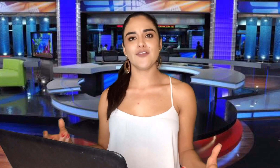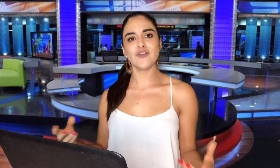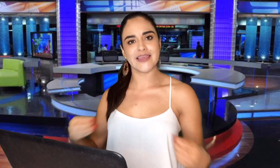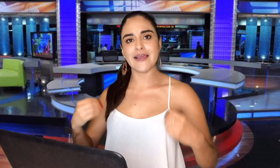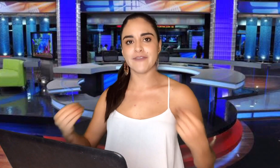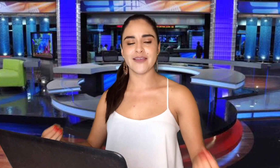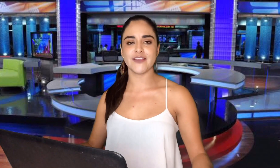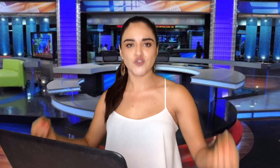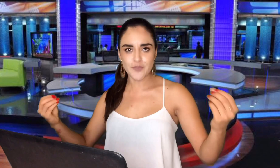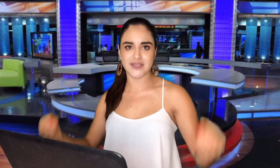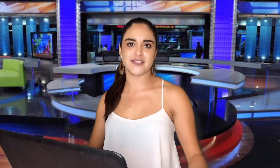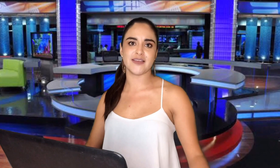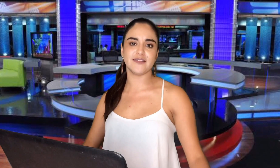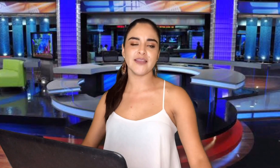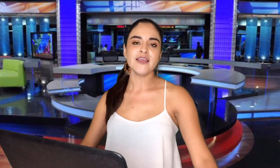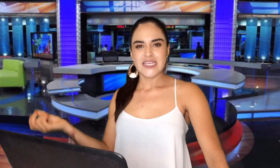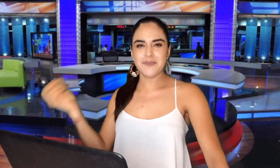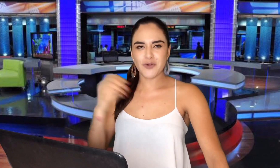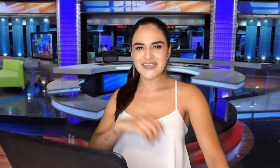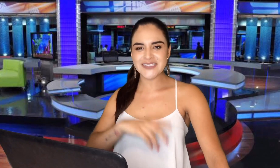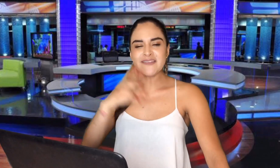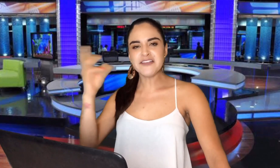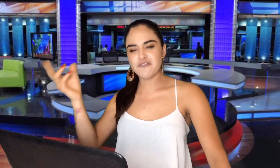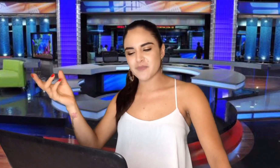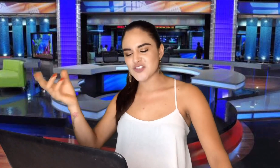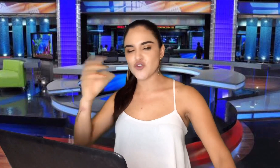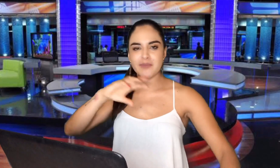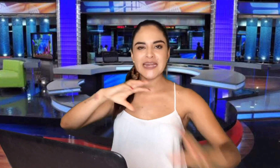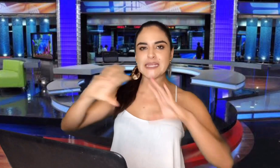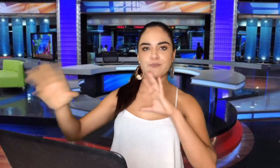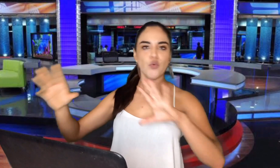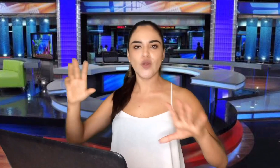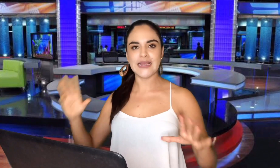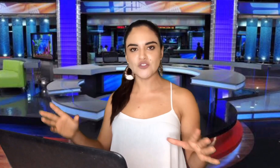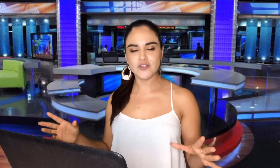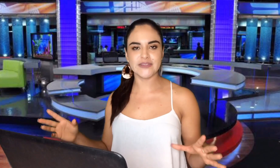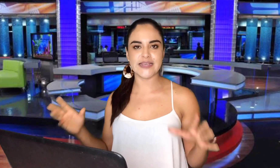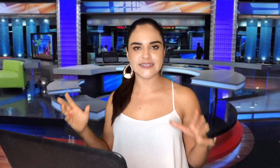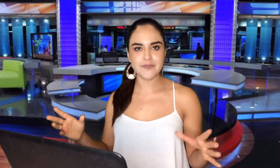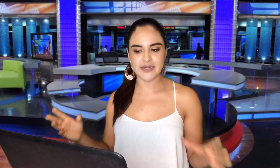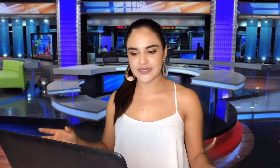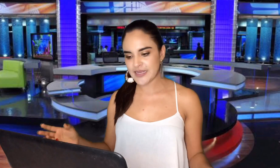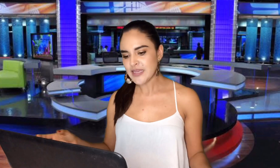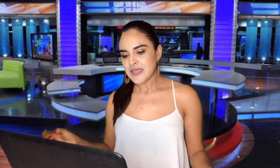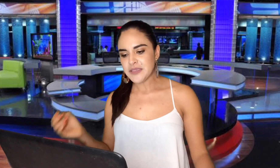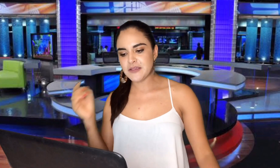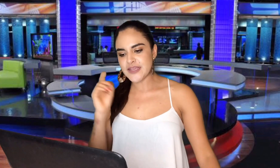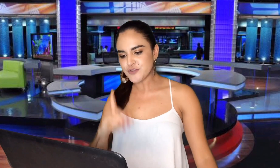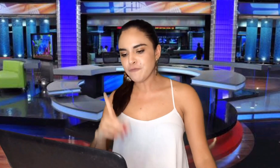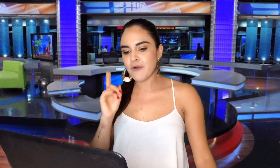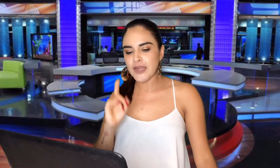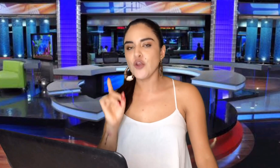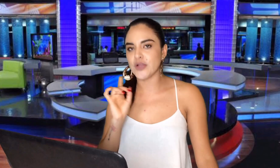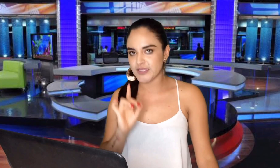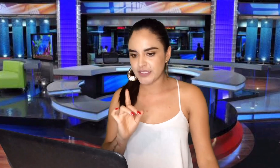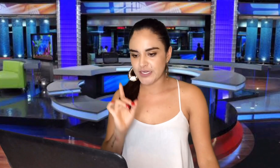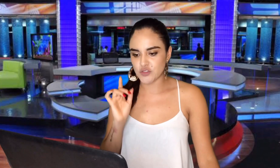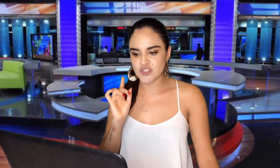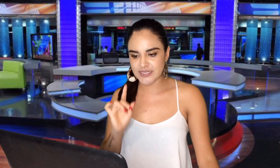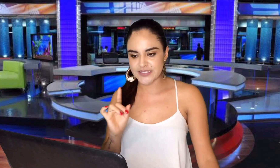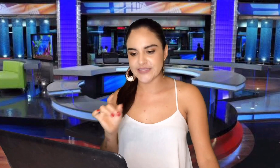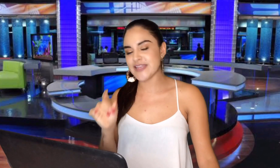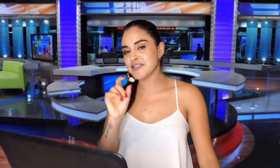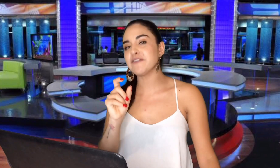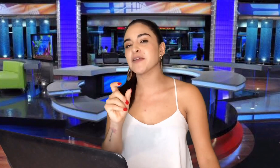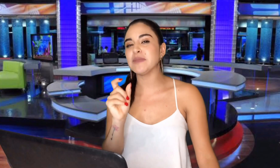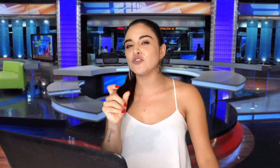pasado que había dicho el presidente y por qué se estaba la información manipulando de esa manera y esto fue lo que dijeron